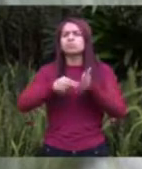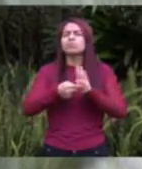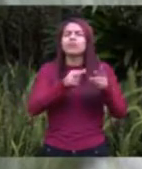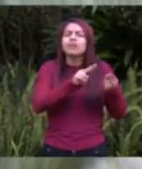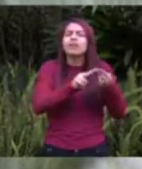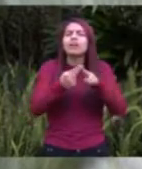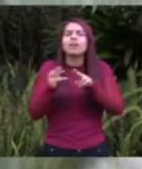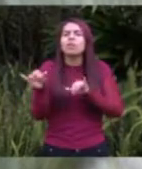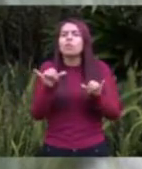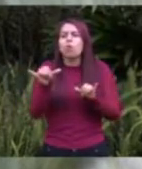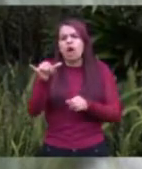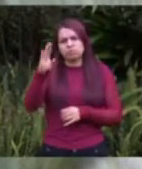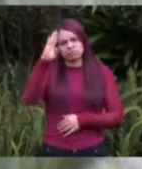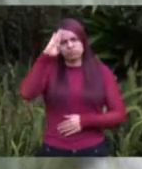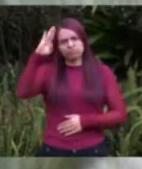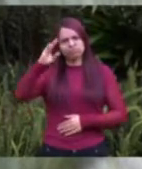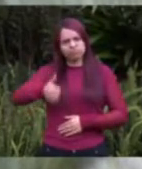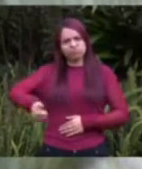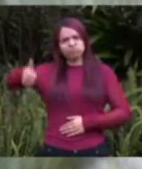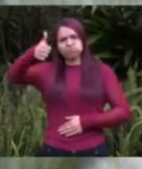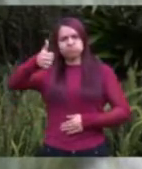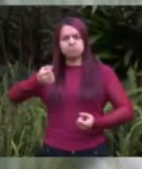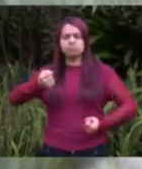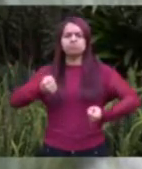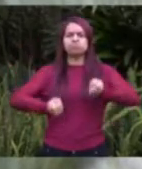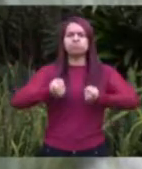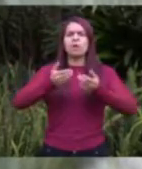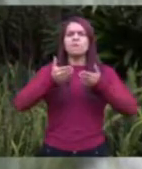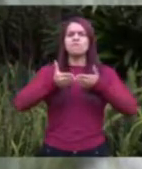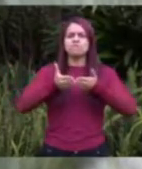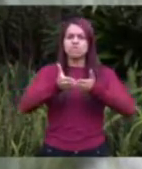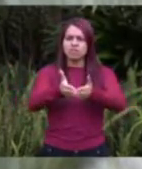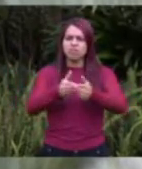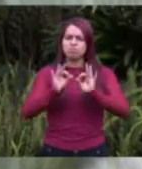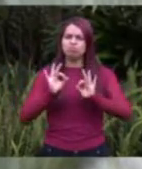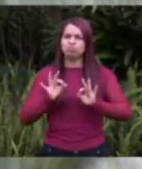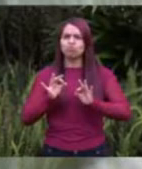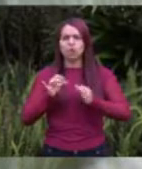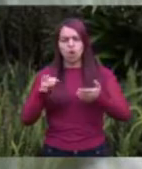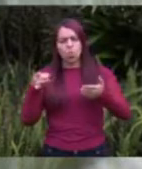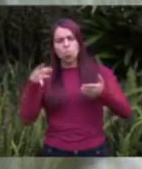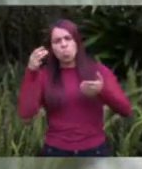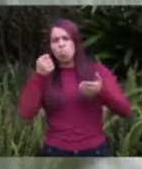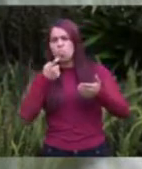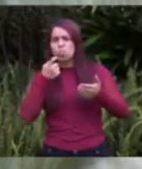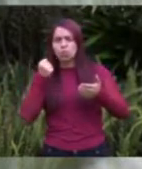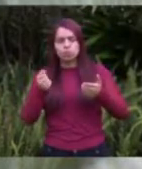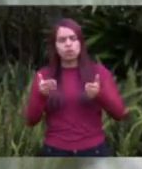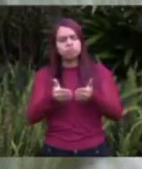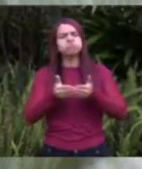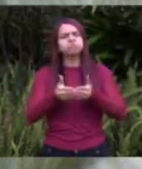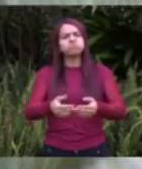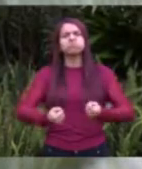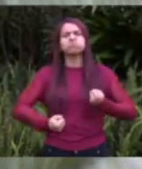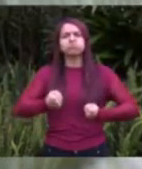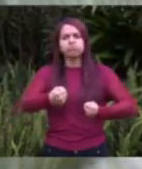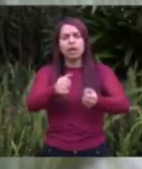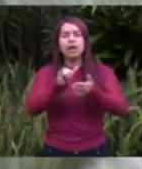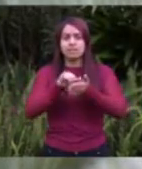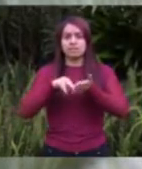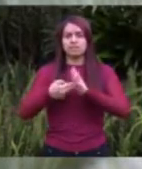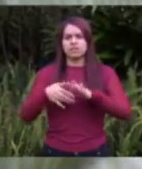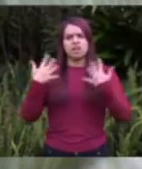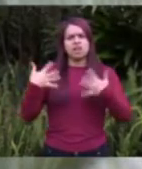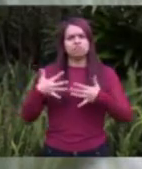que ya tiene un rumbo y una estructura muy sólida. Esa ha sido, sin duda, toda la consigna durante